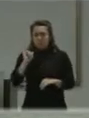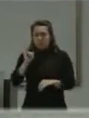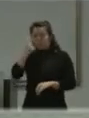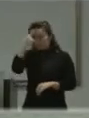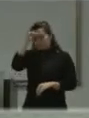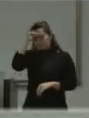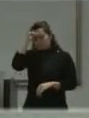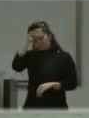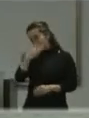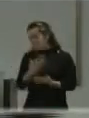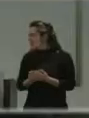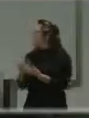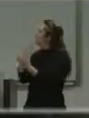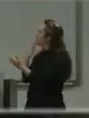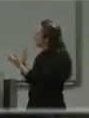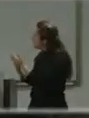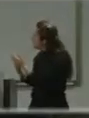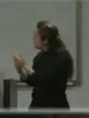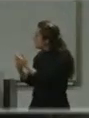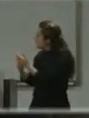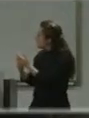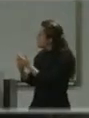me ocurre más Sí gracias